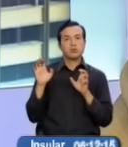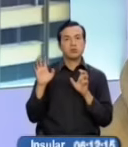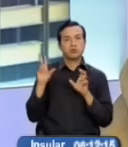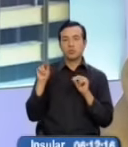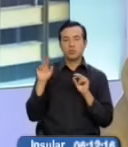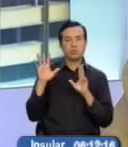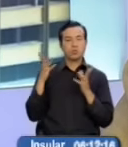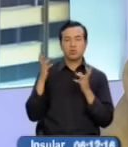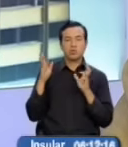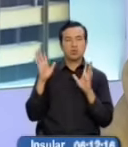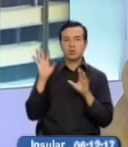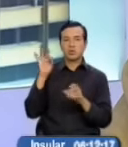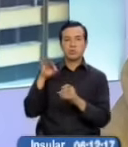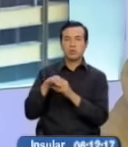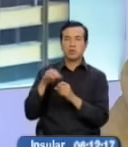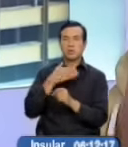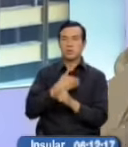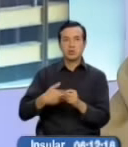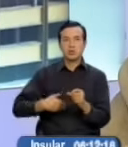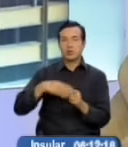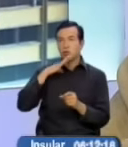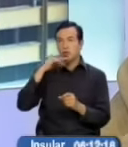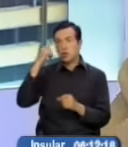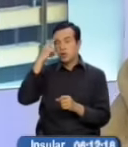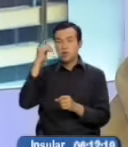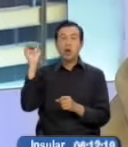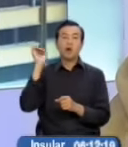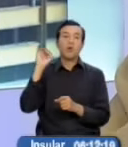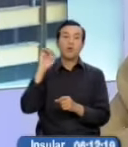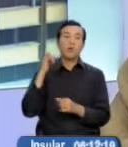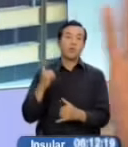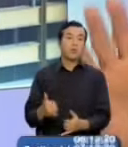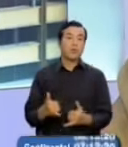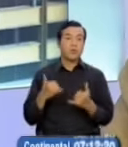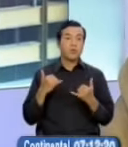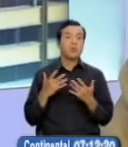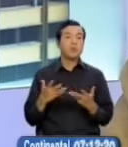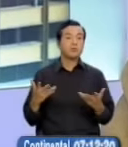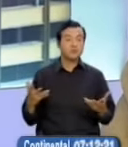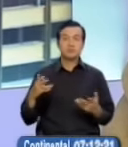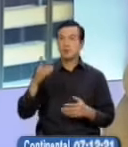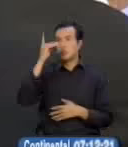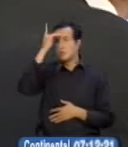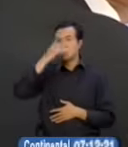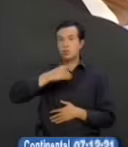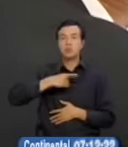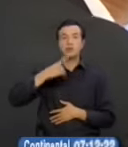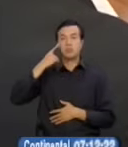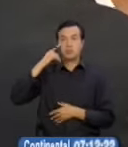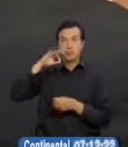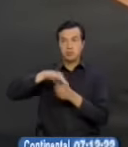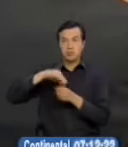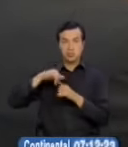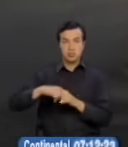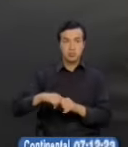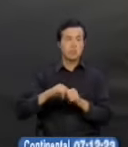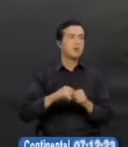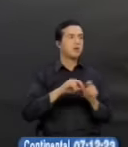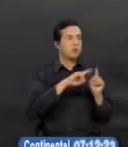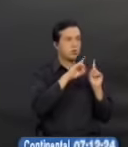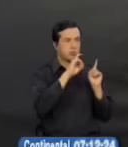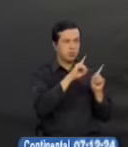quiere necesariamente votar por él, o por lo menos ahora no está decidido todavía a votar por en él. En ese punto, si me